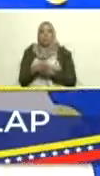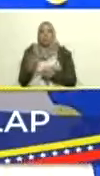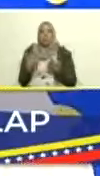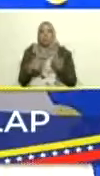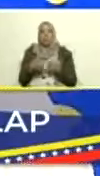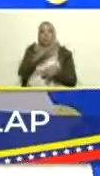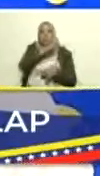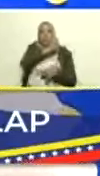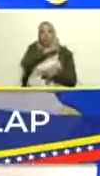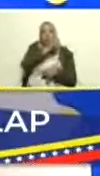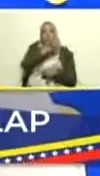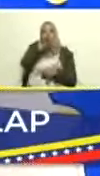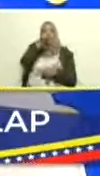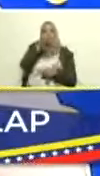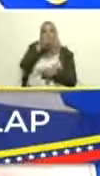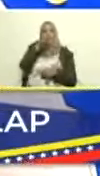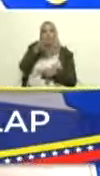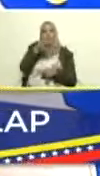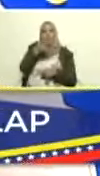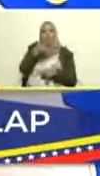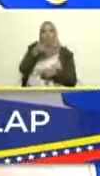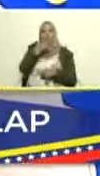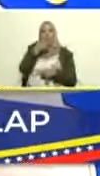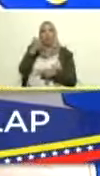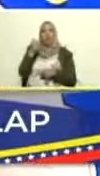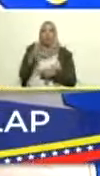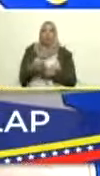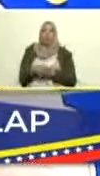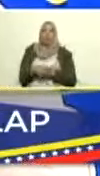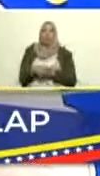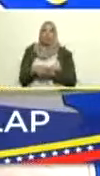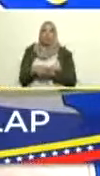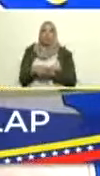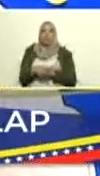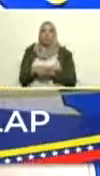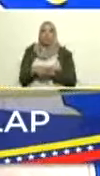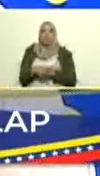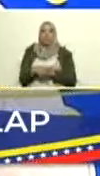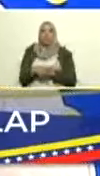jefe, siempre buscando mejorar y,